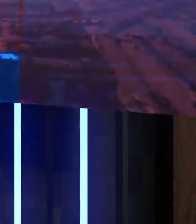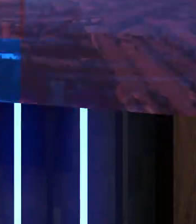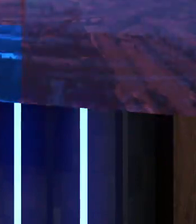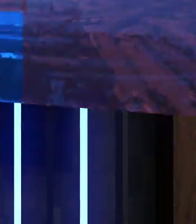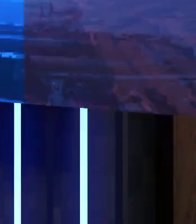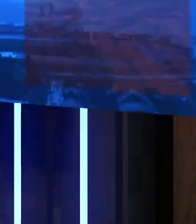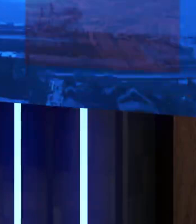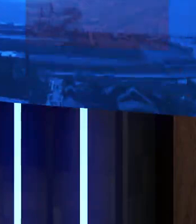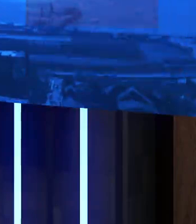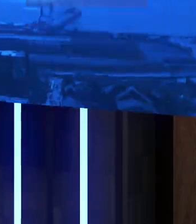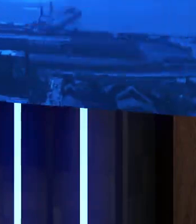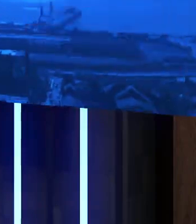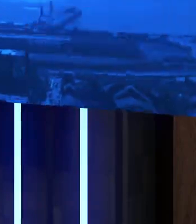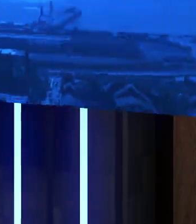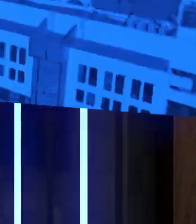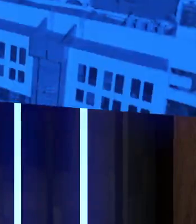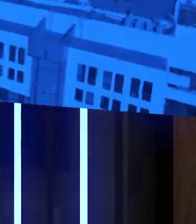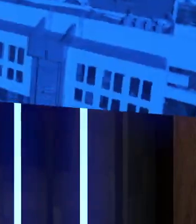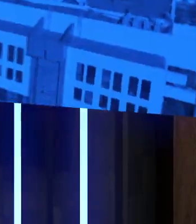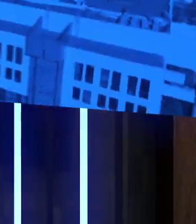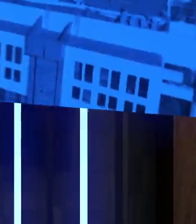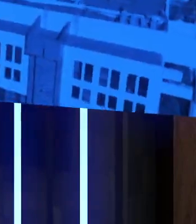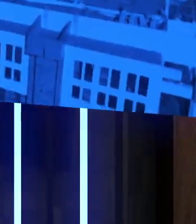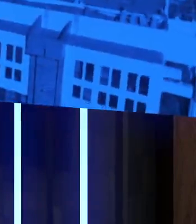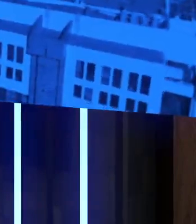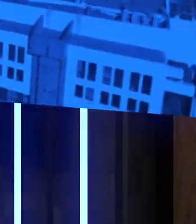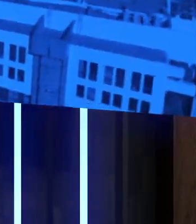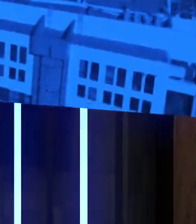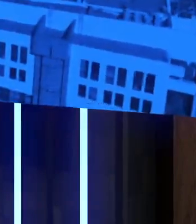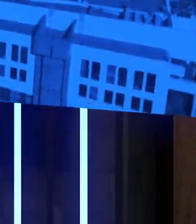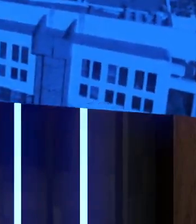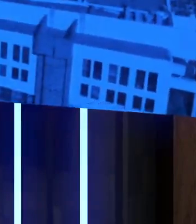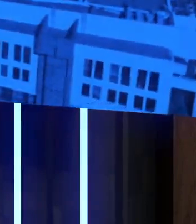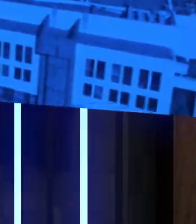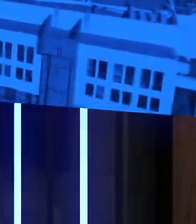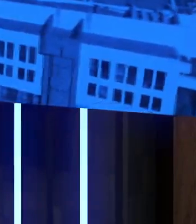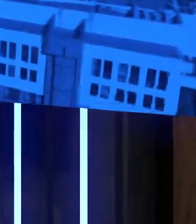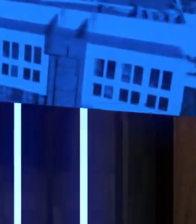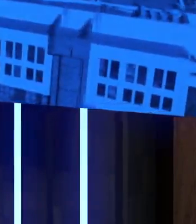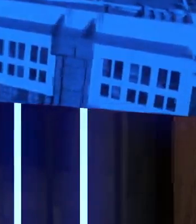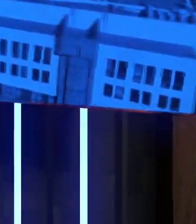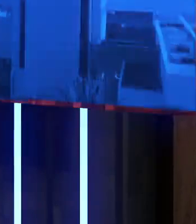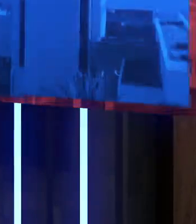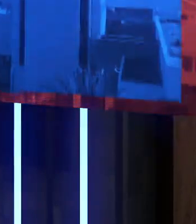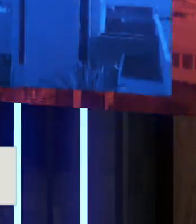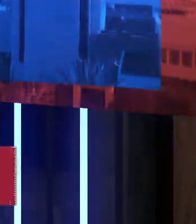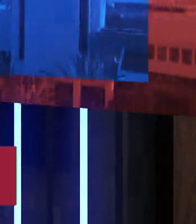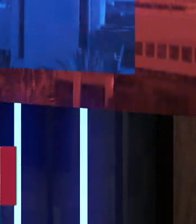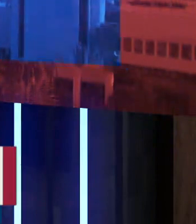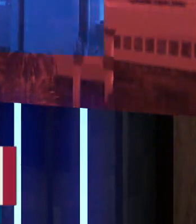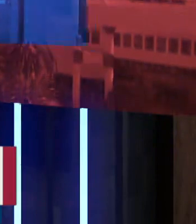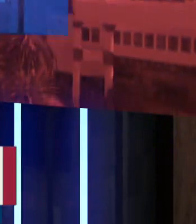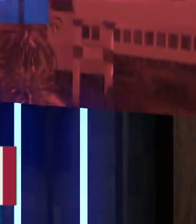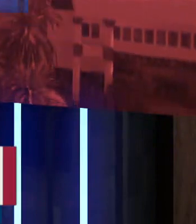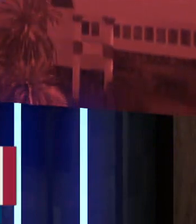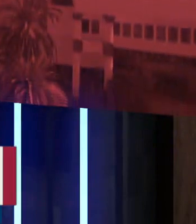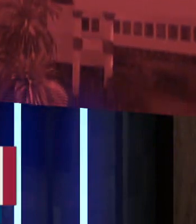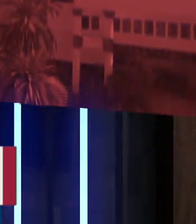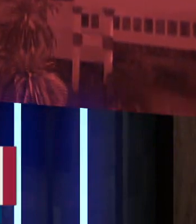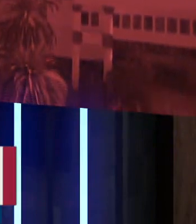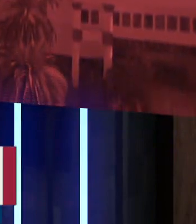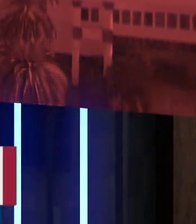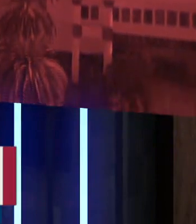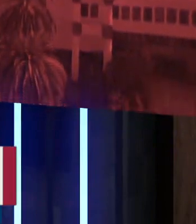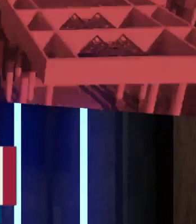Obras Hidráulicas de esta región para que incluya en la cartera de proyectos de agua potable rural al Comité de Agua Potable